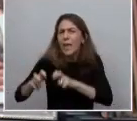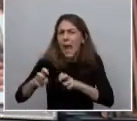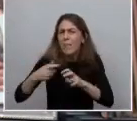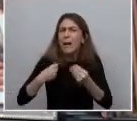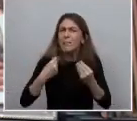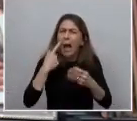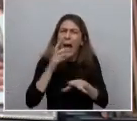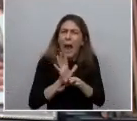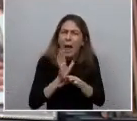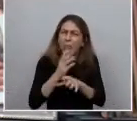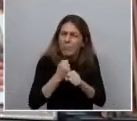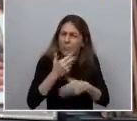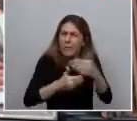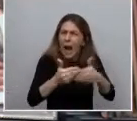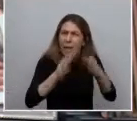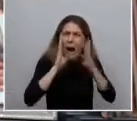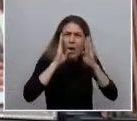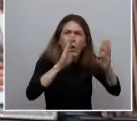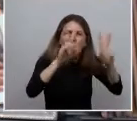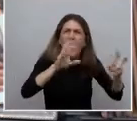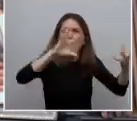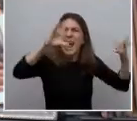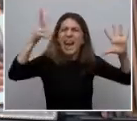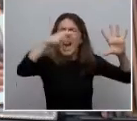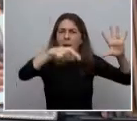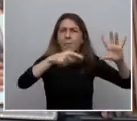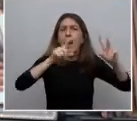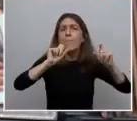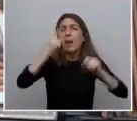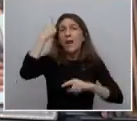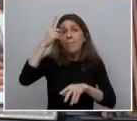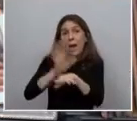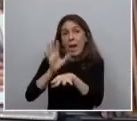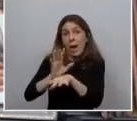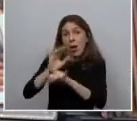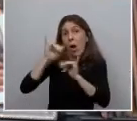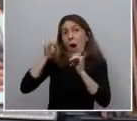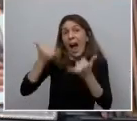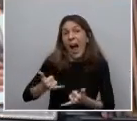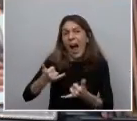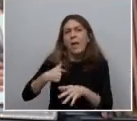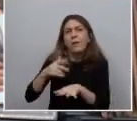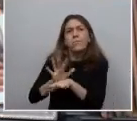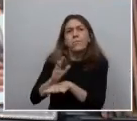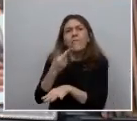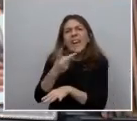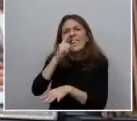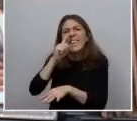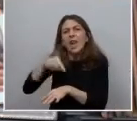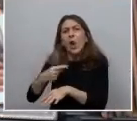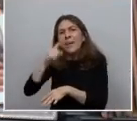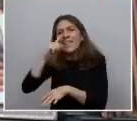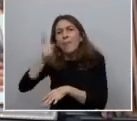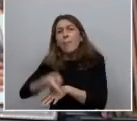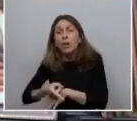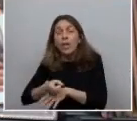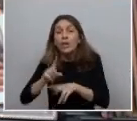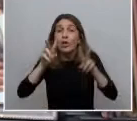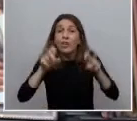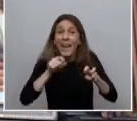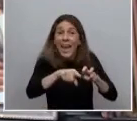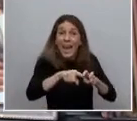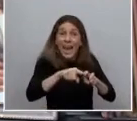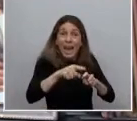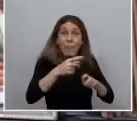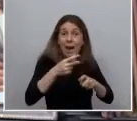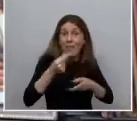accionar. Primero, elevamos nuestra contribución determinada nacional un 27,7% respecto a